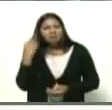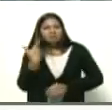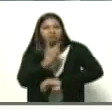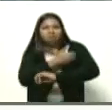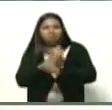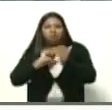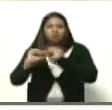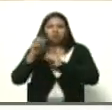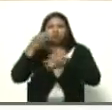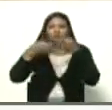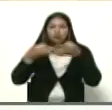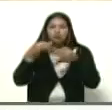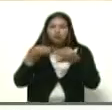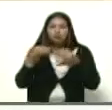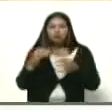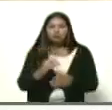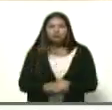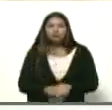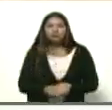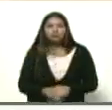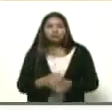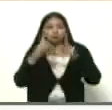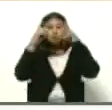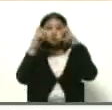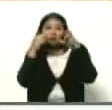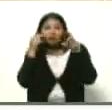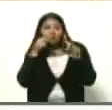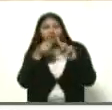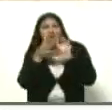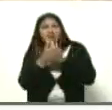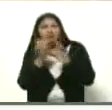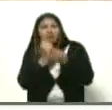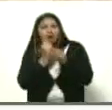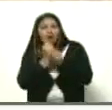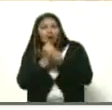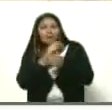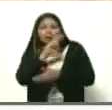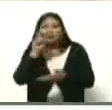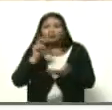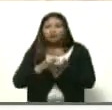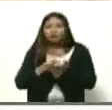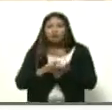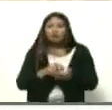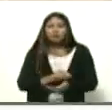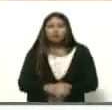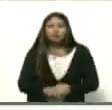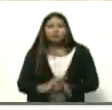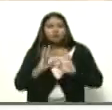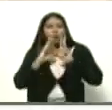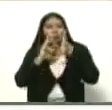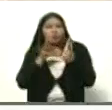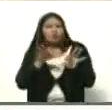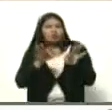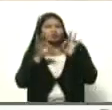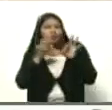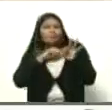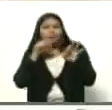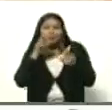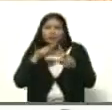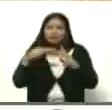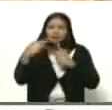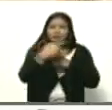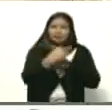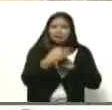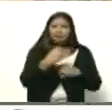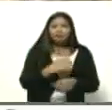la justicia de clase. Un fotógrafo, Jordana, que en ese momento trabajaba para el Nacional, Orlando Ugueto, nos contó en exclusiva para 360